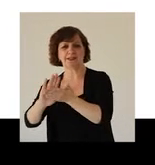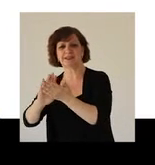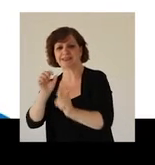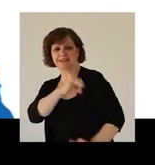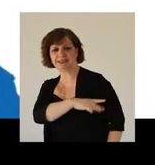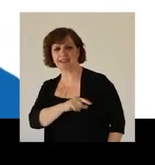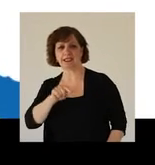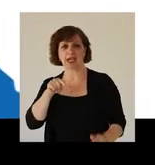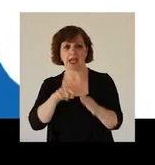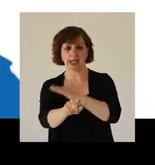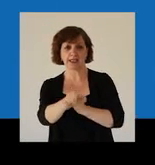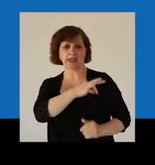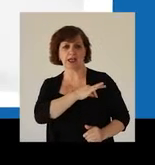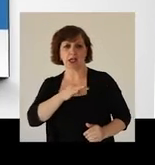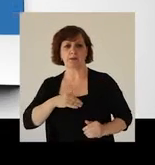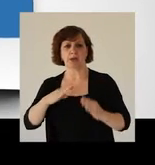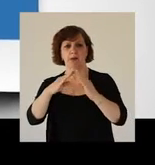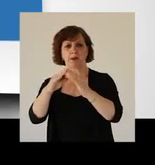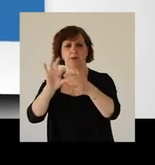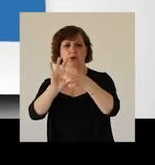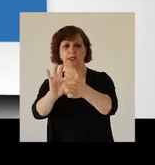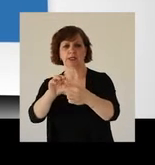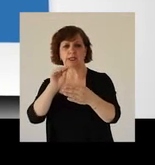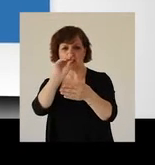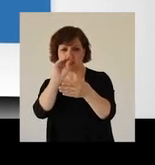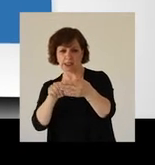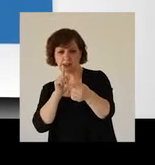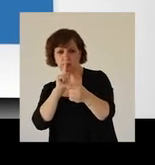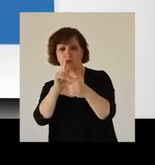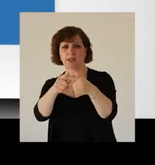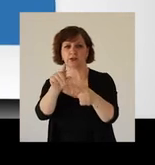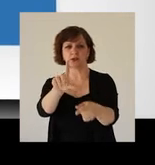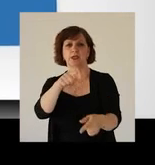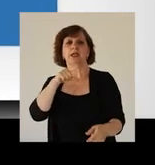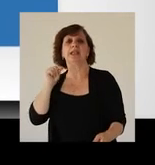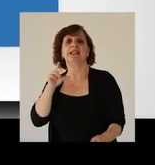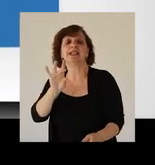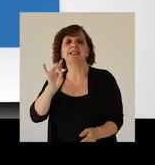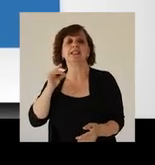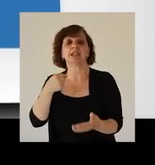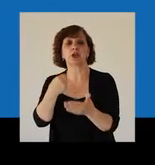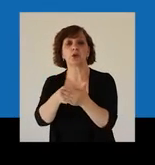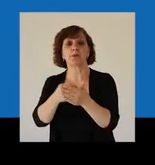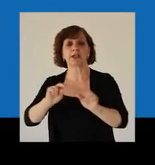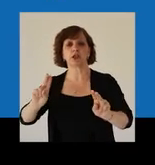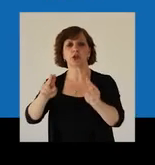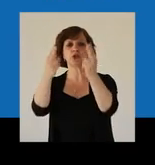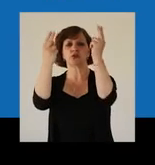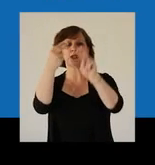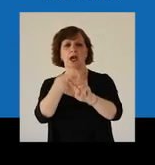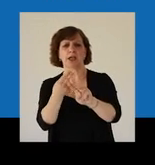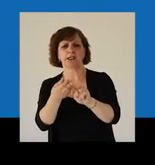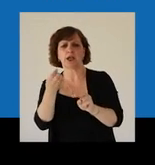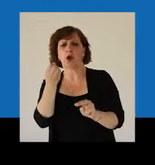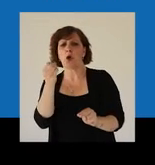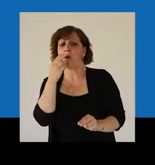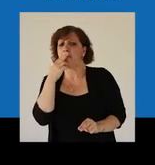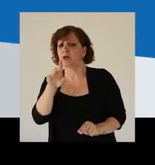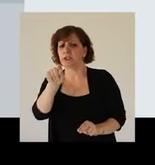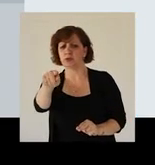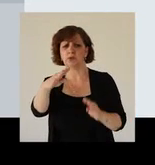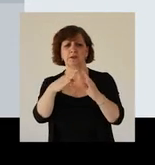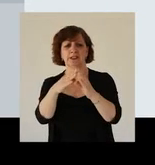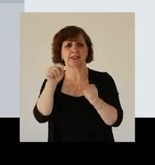y comunidades de todo Chile. Entra a Mimbu Conecta, ingresa tus datos y elige si quieres comprar, construir, arrendar o mejorar